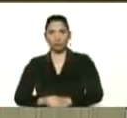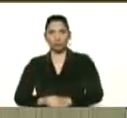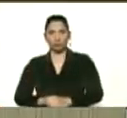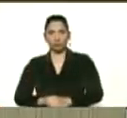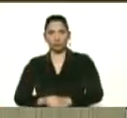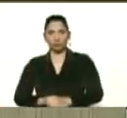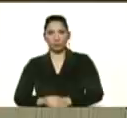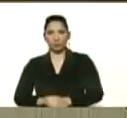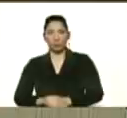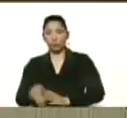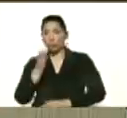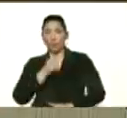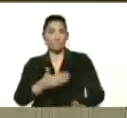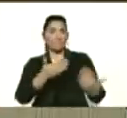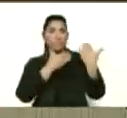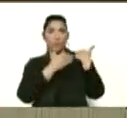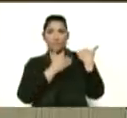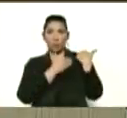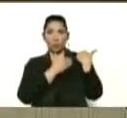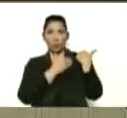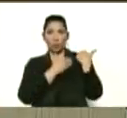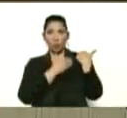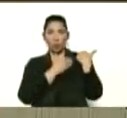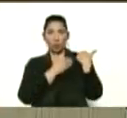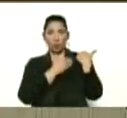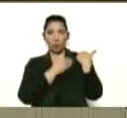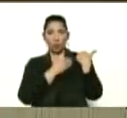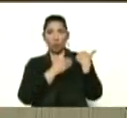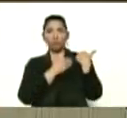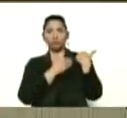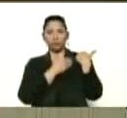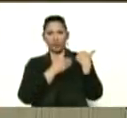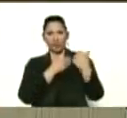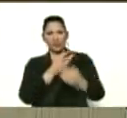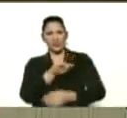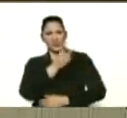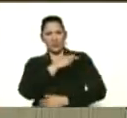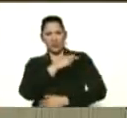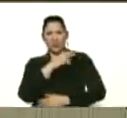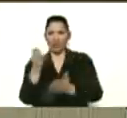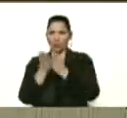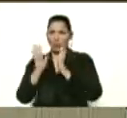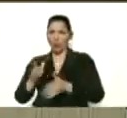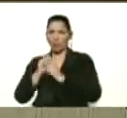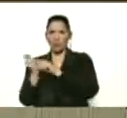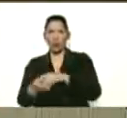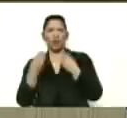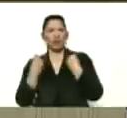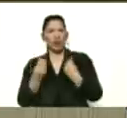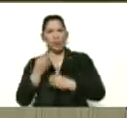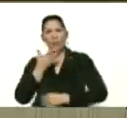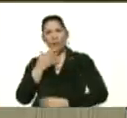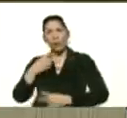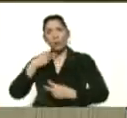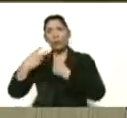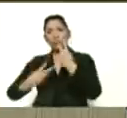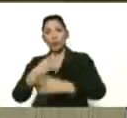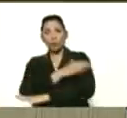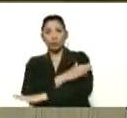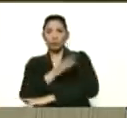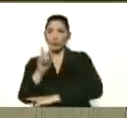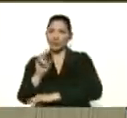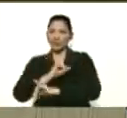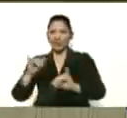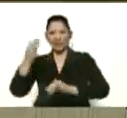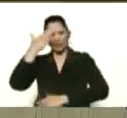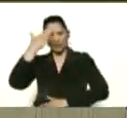directamente por la irresponsabilidad de los dueños de esta academia de béisbol, ¿cómo es que voceros de la derecha venezolana ya